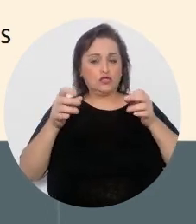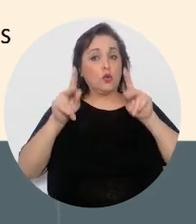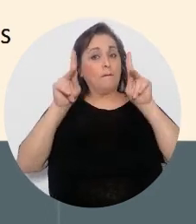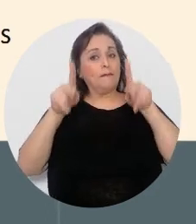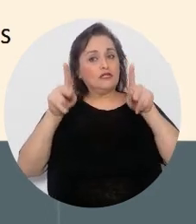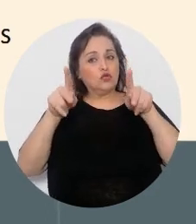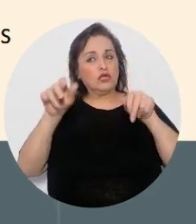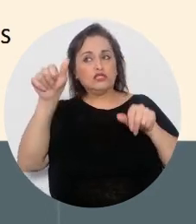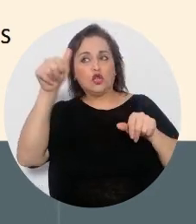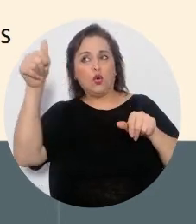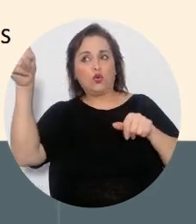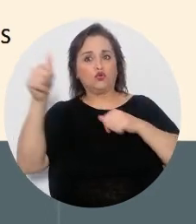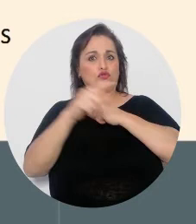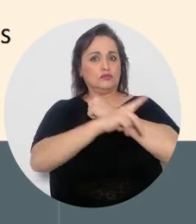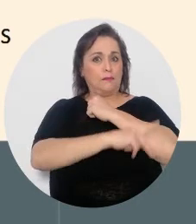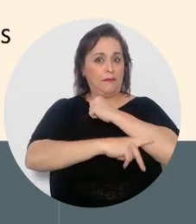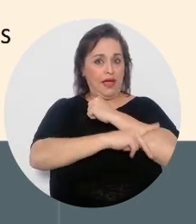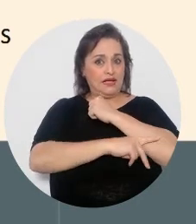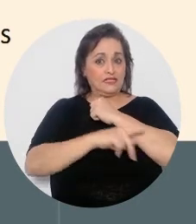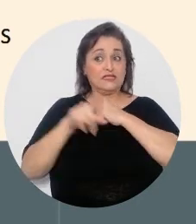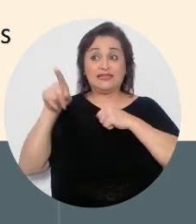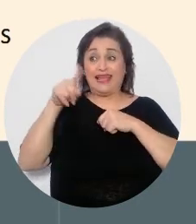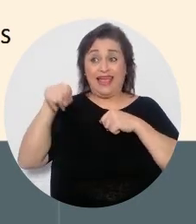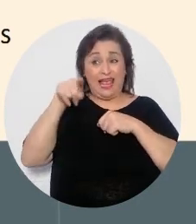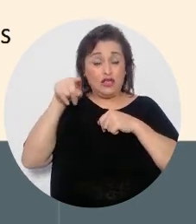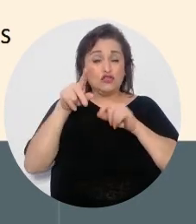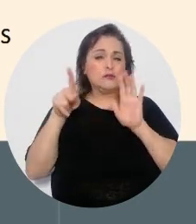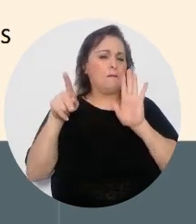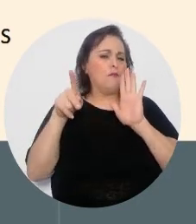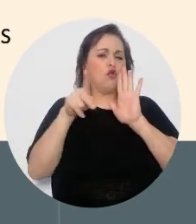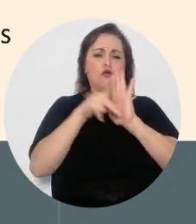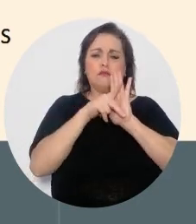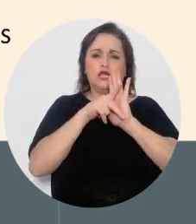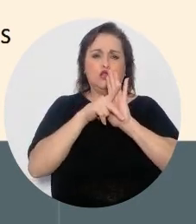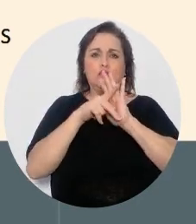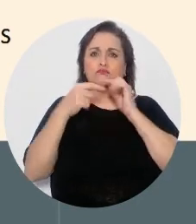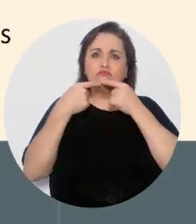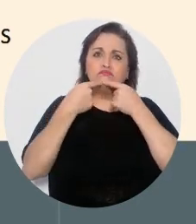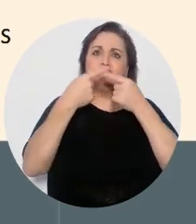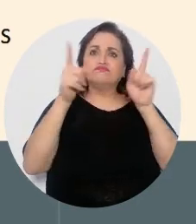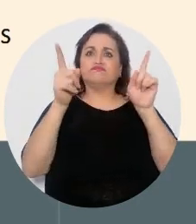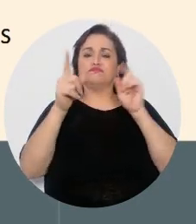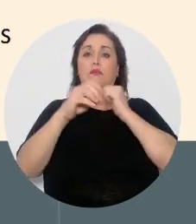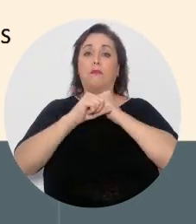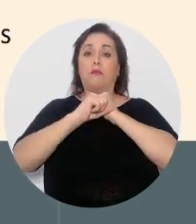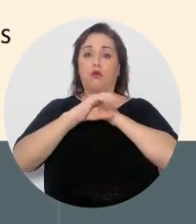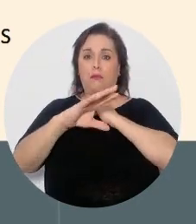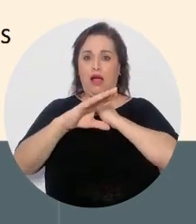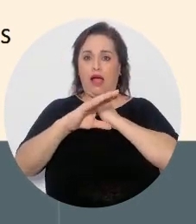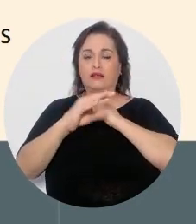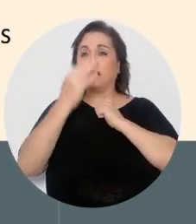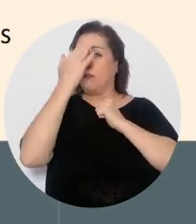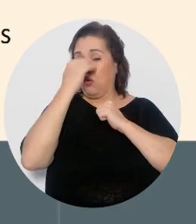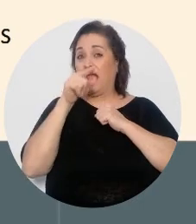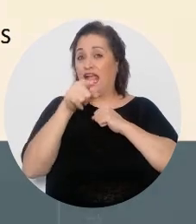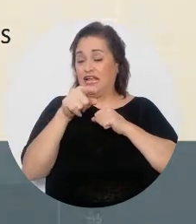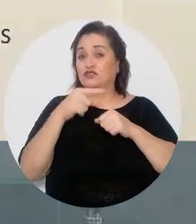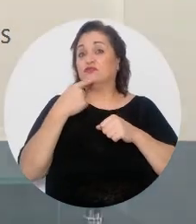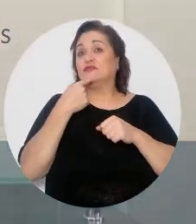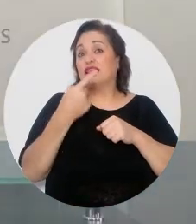los extranjeros. A estos les está prohibido difundir propaganda porque esto